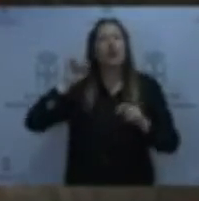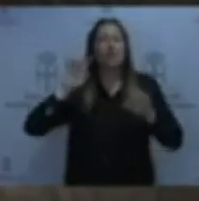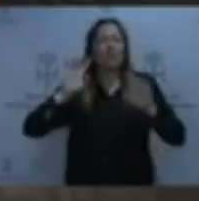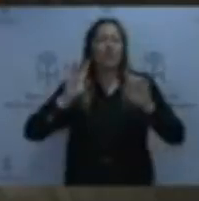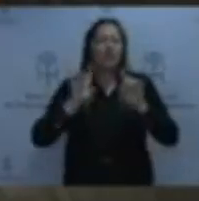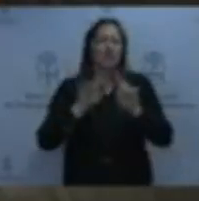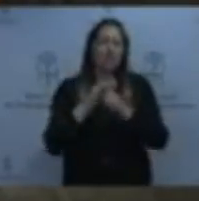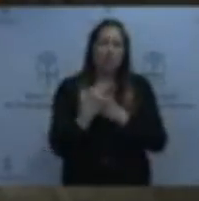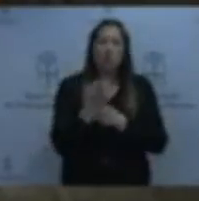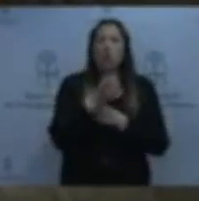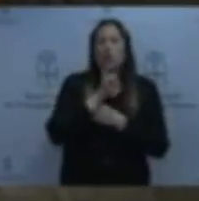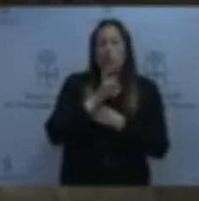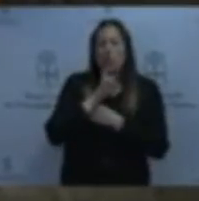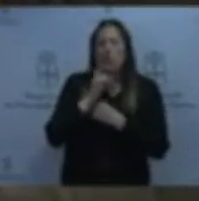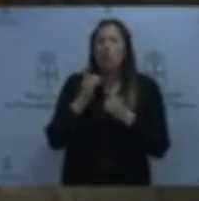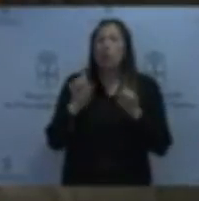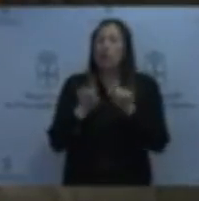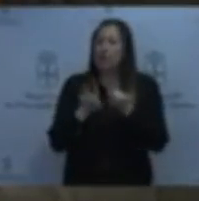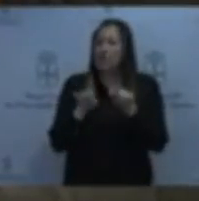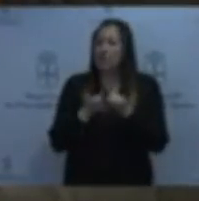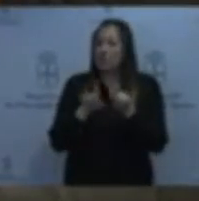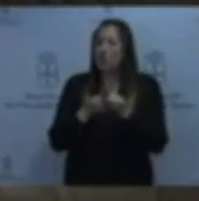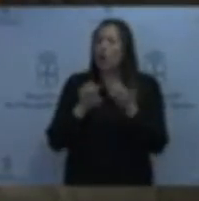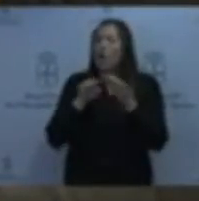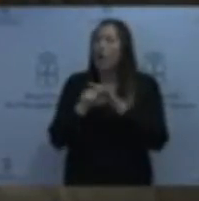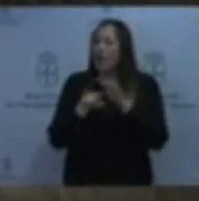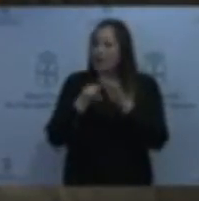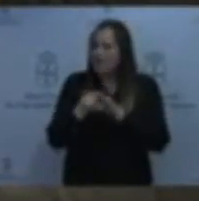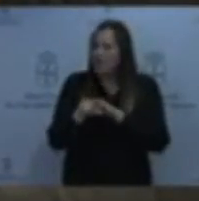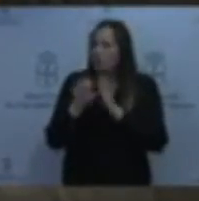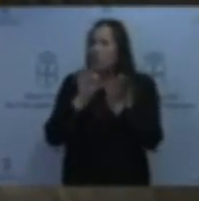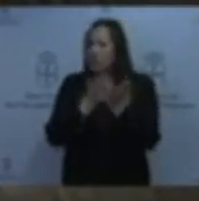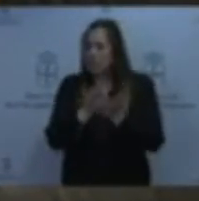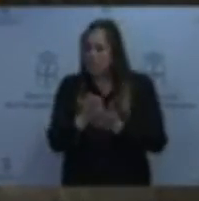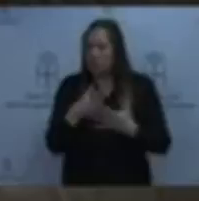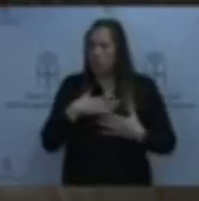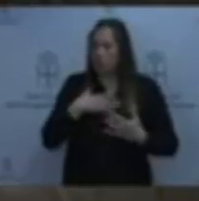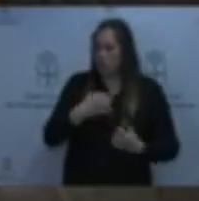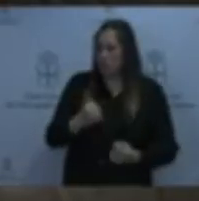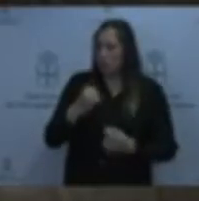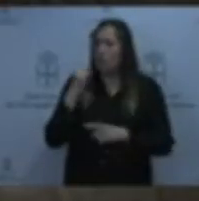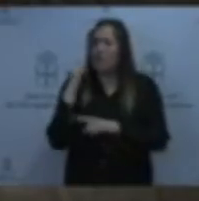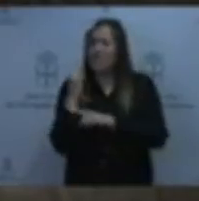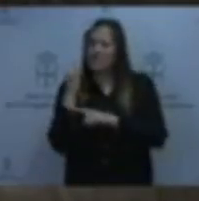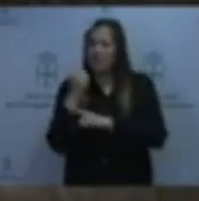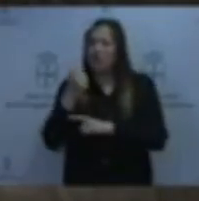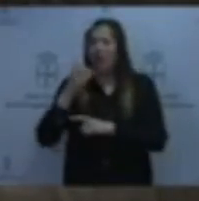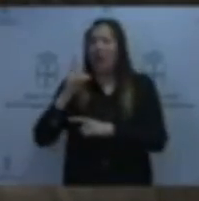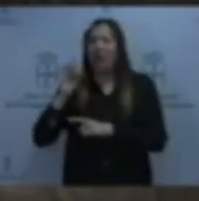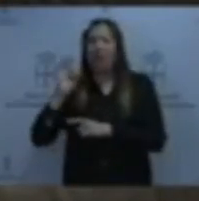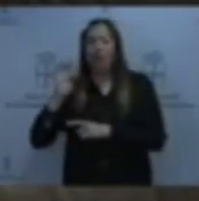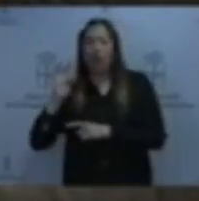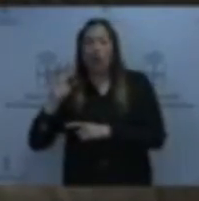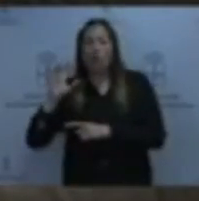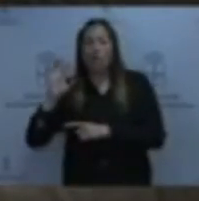se enmarca dentro de una encomienda de gestión entre el Servicio de Salud y el Instituto Adolfo Posada de